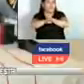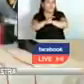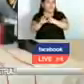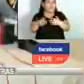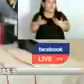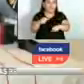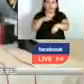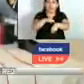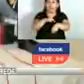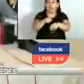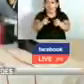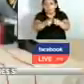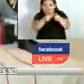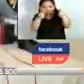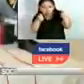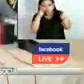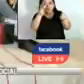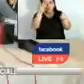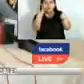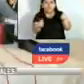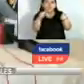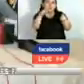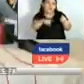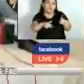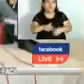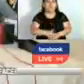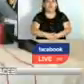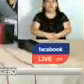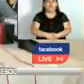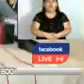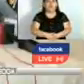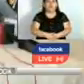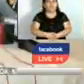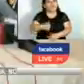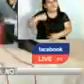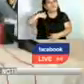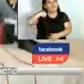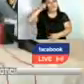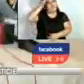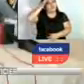los periódicos este día. Entonces, creo que